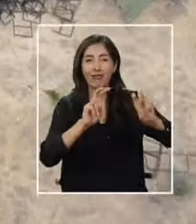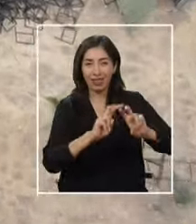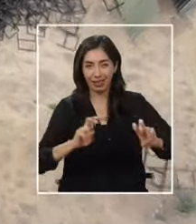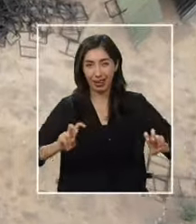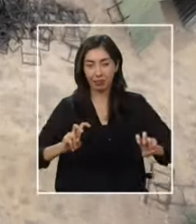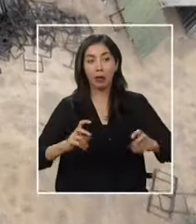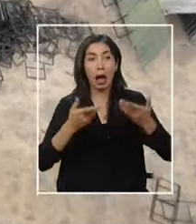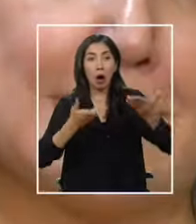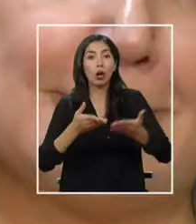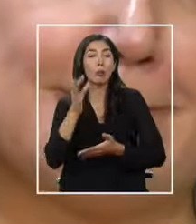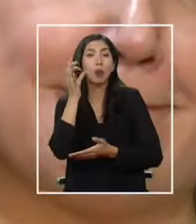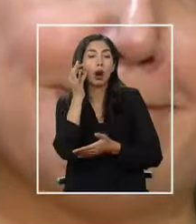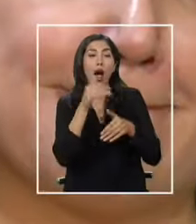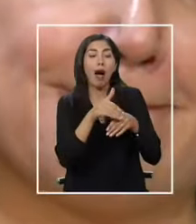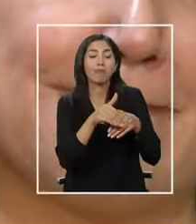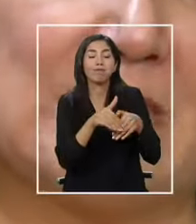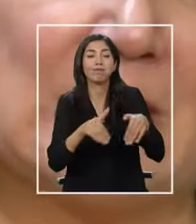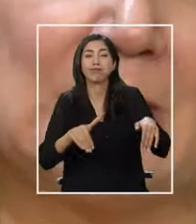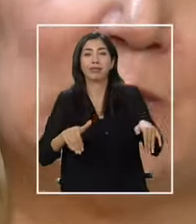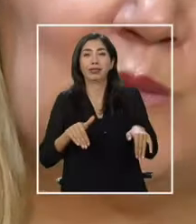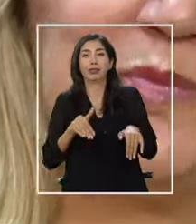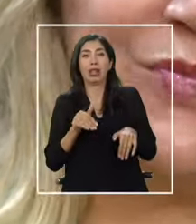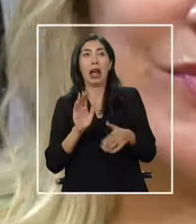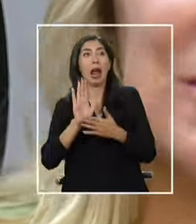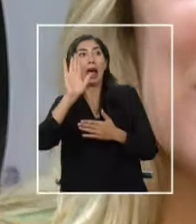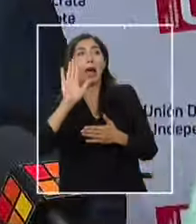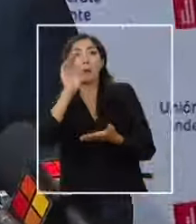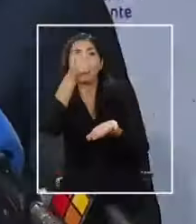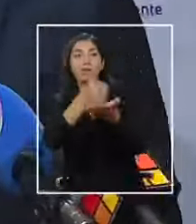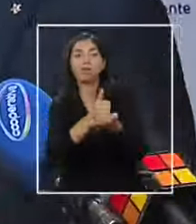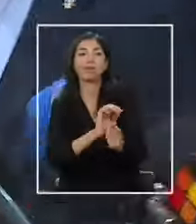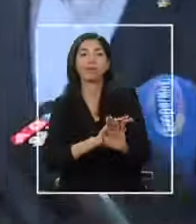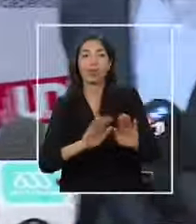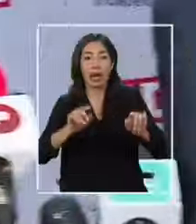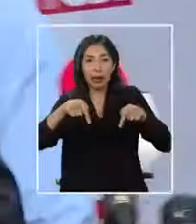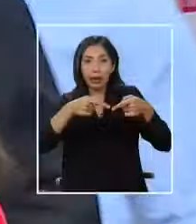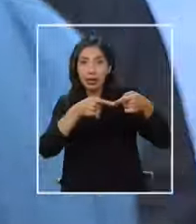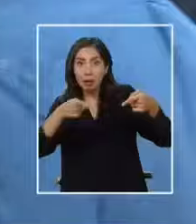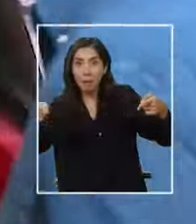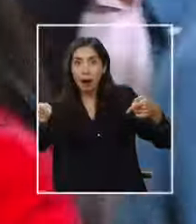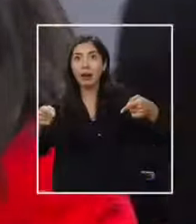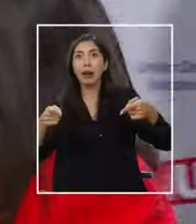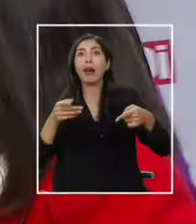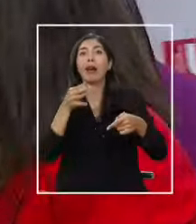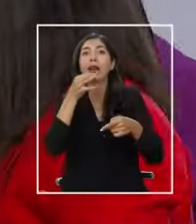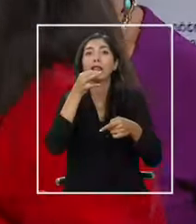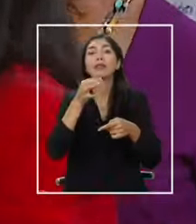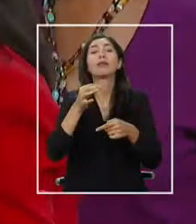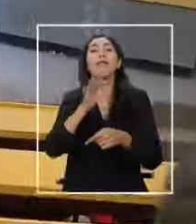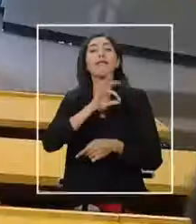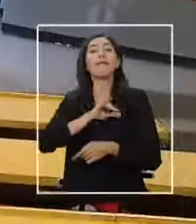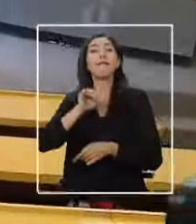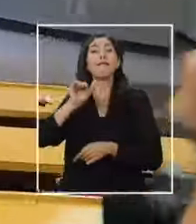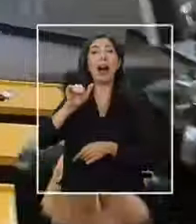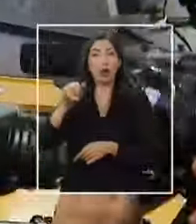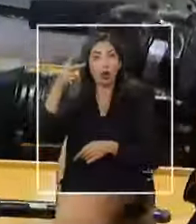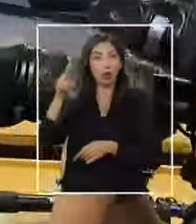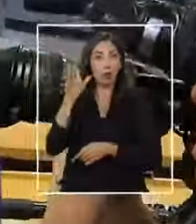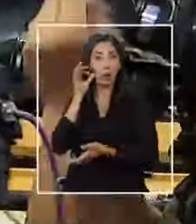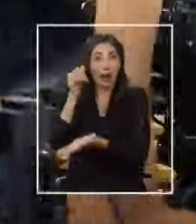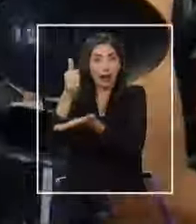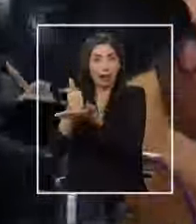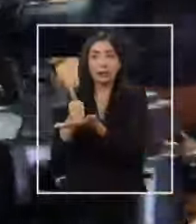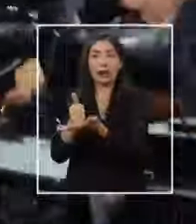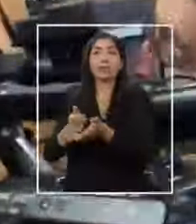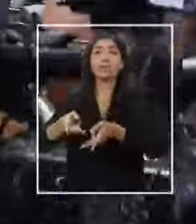adiós a la reelección cobraba fuerza cada día más si esta semana se aceptó la solicitud de levantar el secreto bancario de la alcaldesa. Luego de que le pidieran abrir el